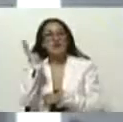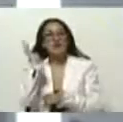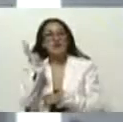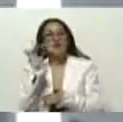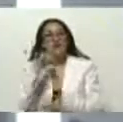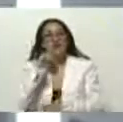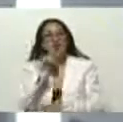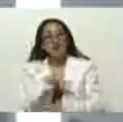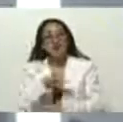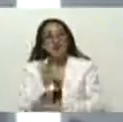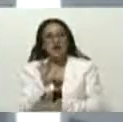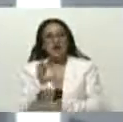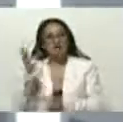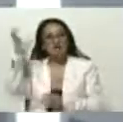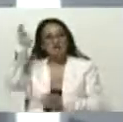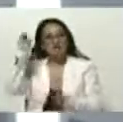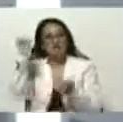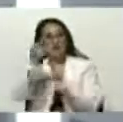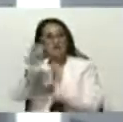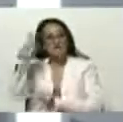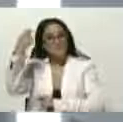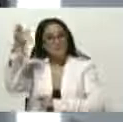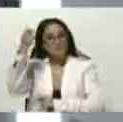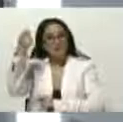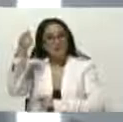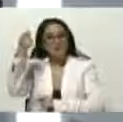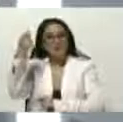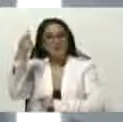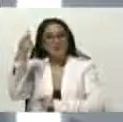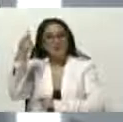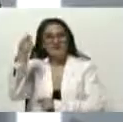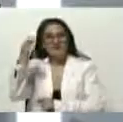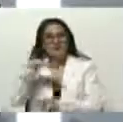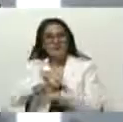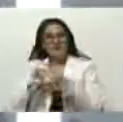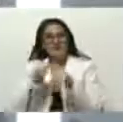insurgente, la descolonización de la memoria. Tomaba la palabra allí el ministro para Cultura, Ernesto Villegas.